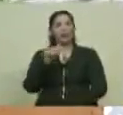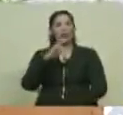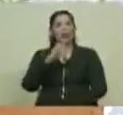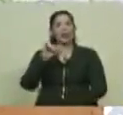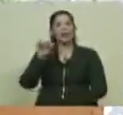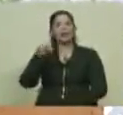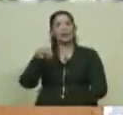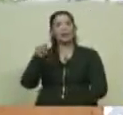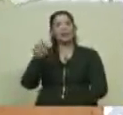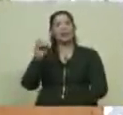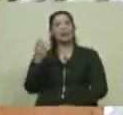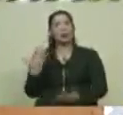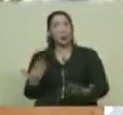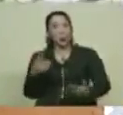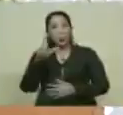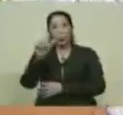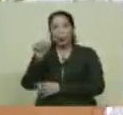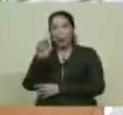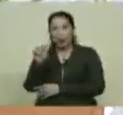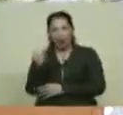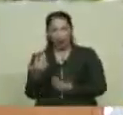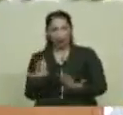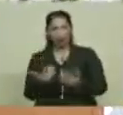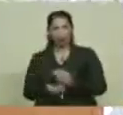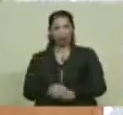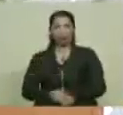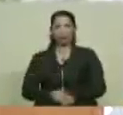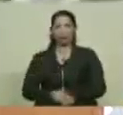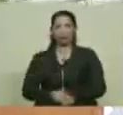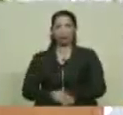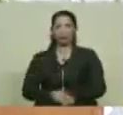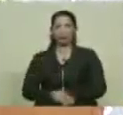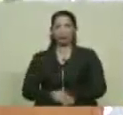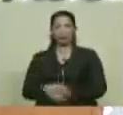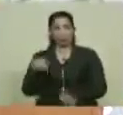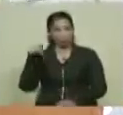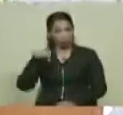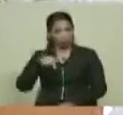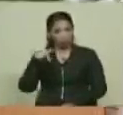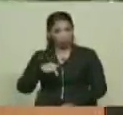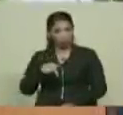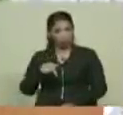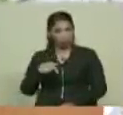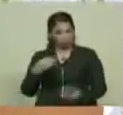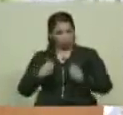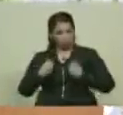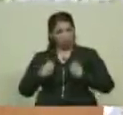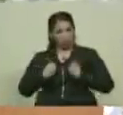Jacinto Lara, de aquí, de Carora, de aquí, de Lara, pues.